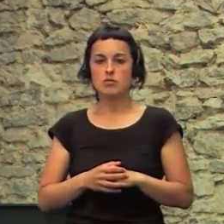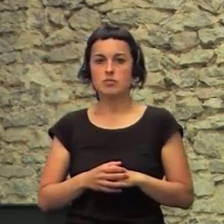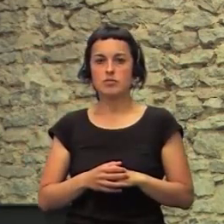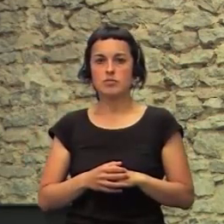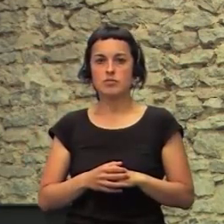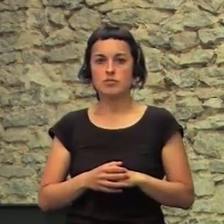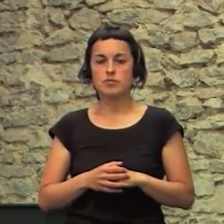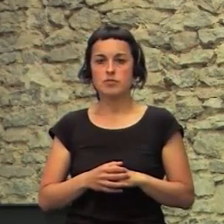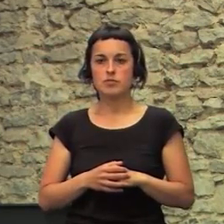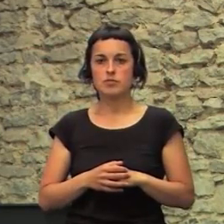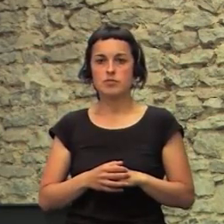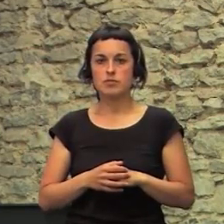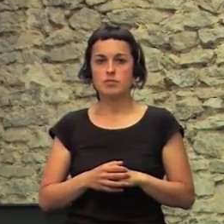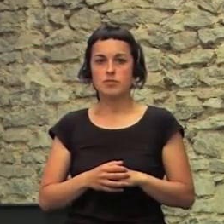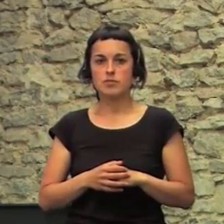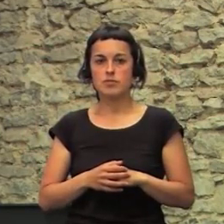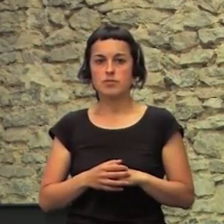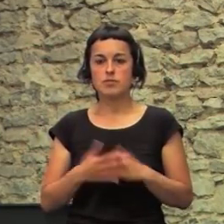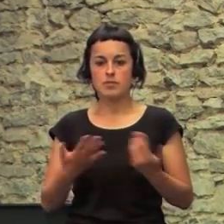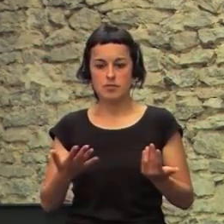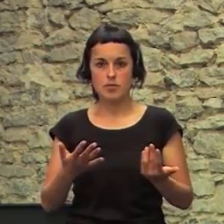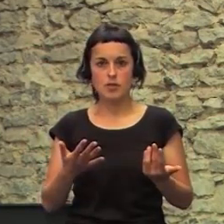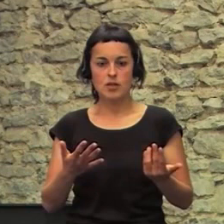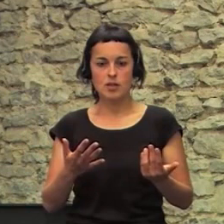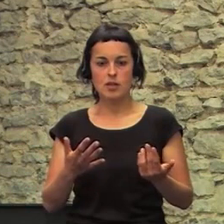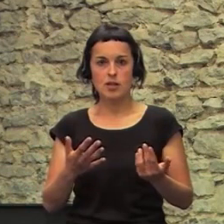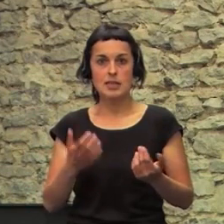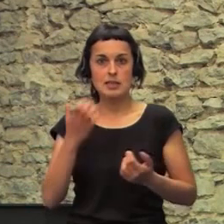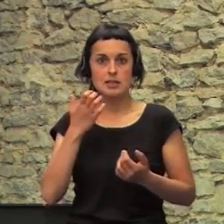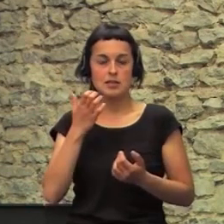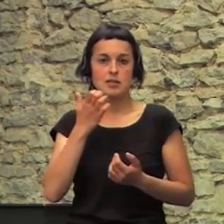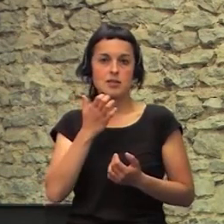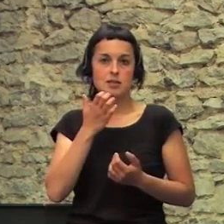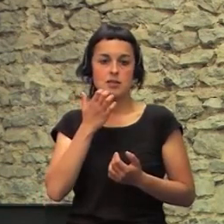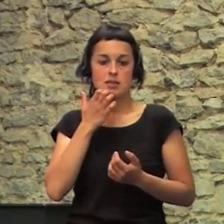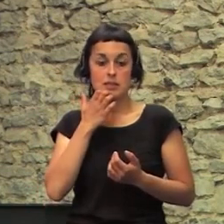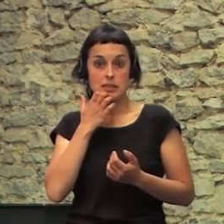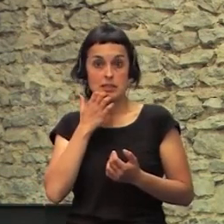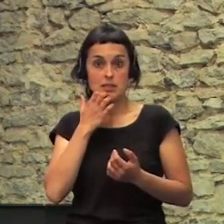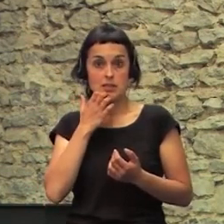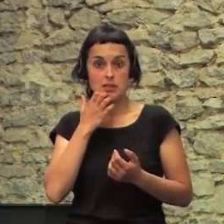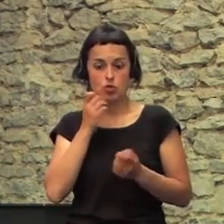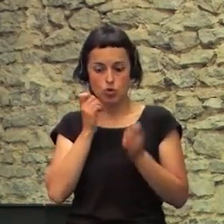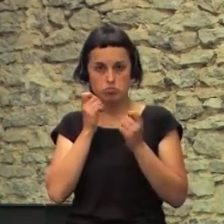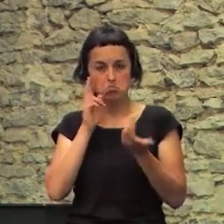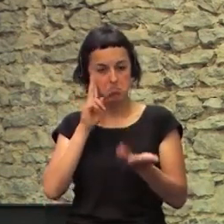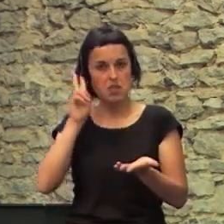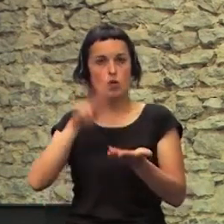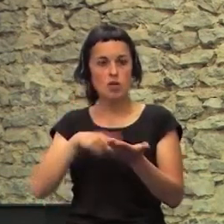etnocéntricas, evidentemente si hay otros lugares en los cuales aceptan más sexos no significa que únicamente hayan dos y que los demás estén